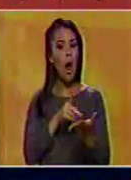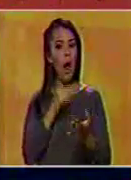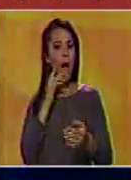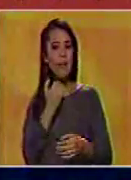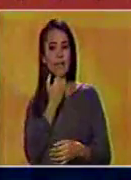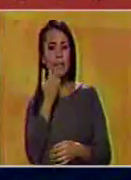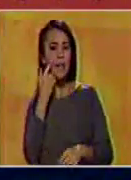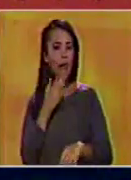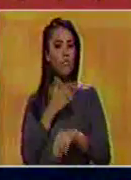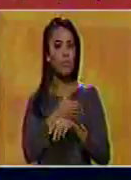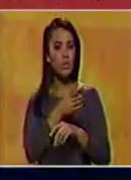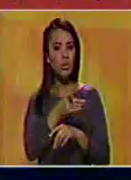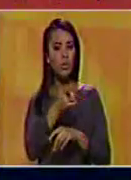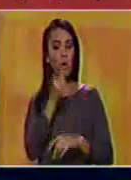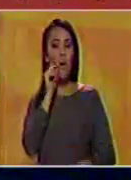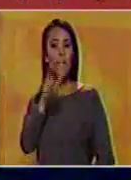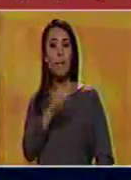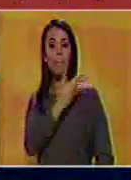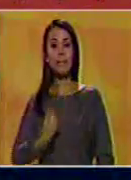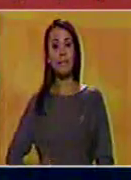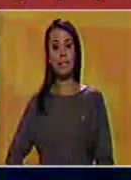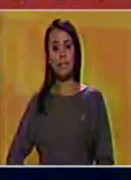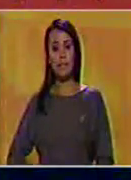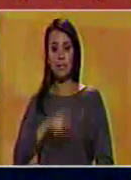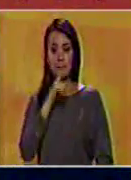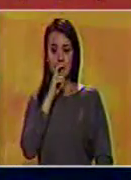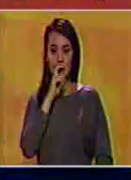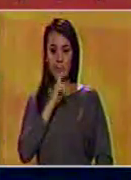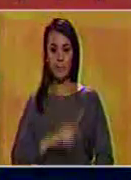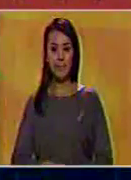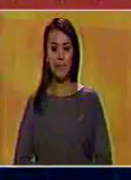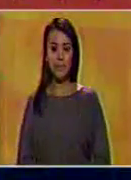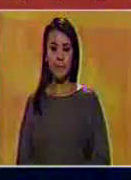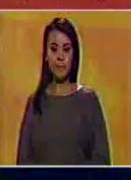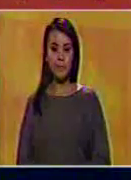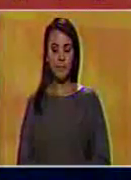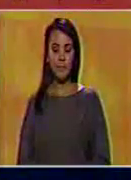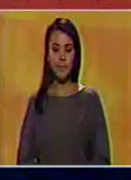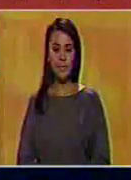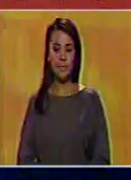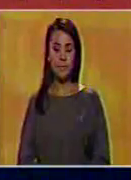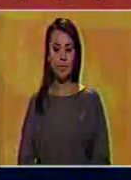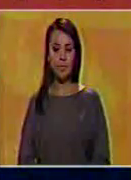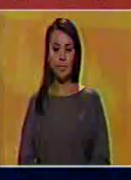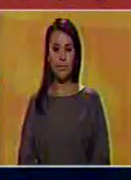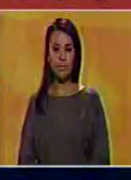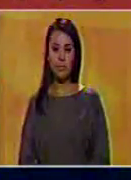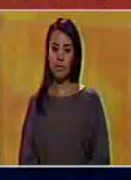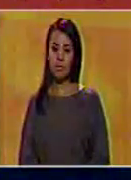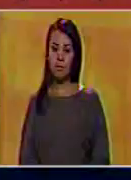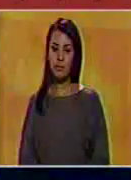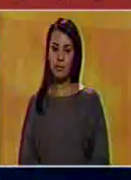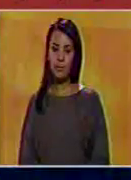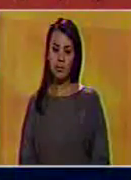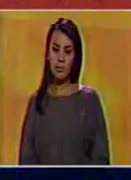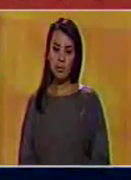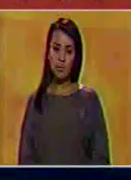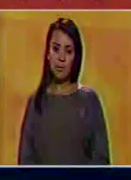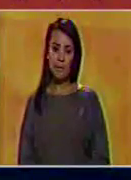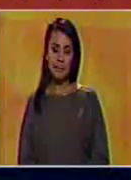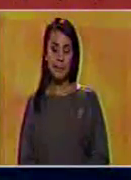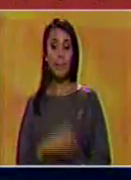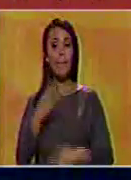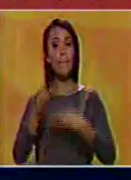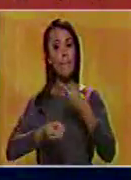grado de frustración contra el presidente constitucional de la república bolivariana de venezuela nicolás maduro parte de la de la